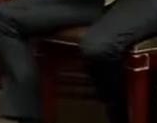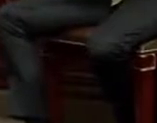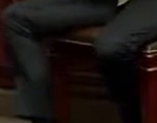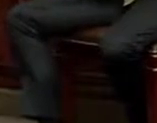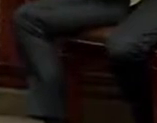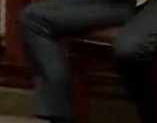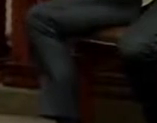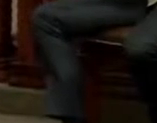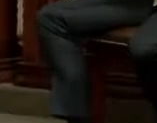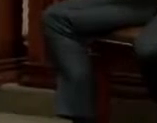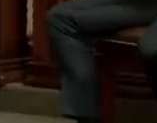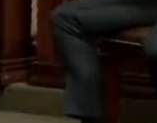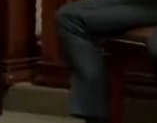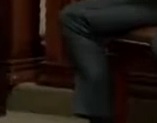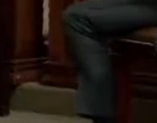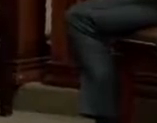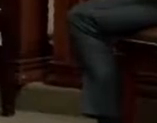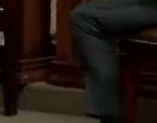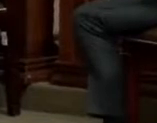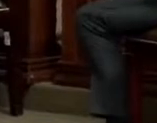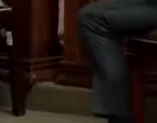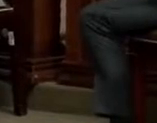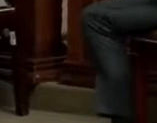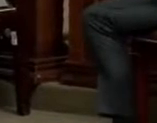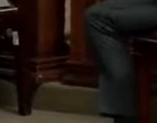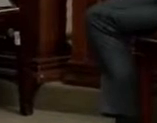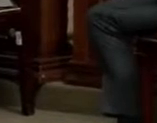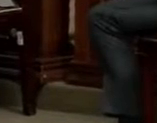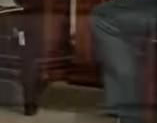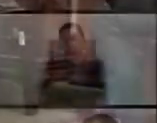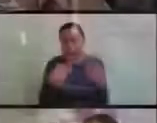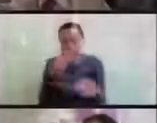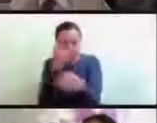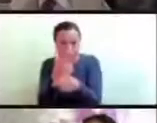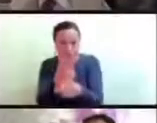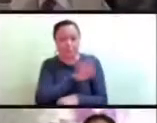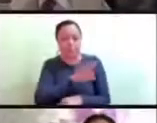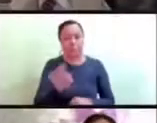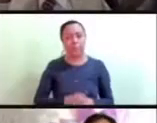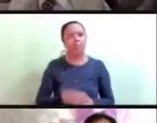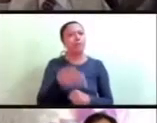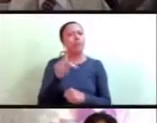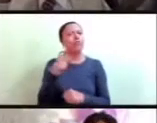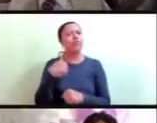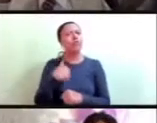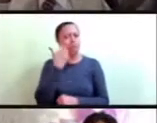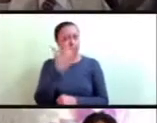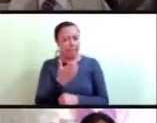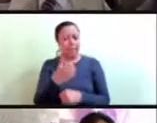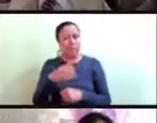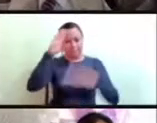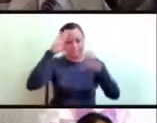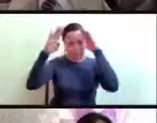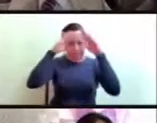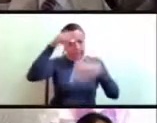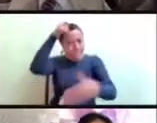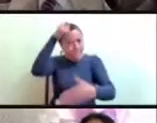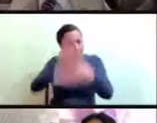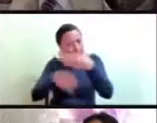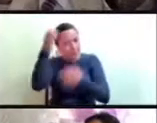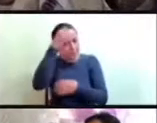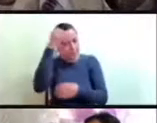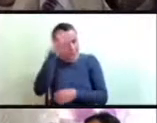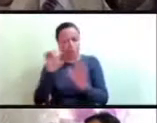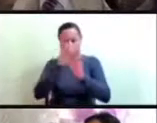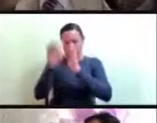cultural. Pero me gustaría que pudiéramos profundizar en esta reflexión. Podemos imaginar al